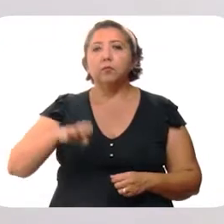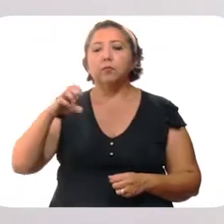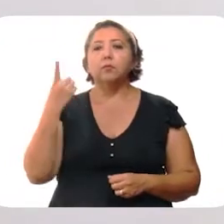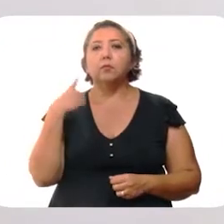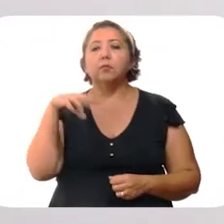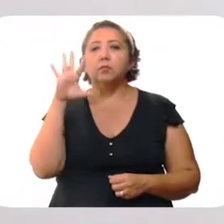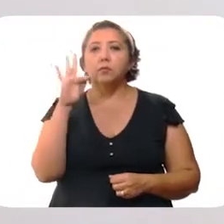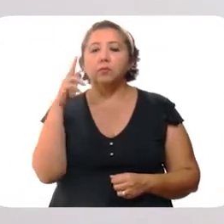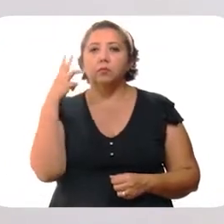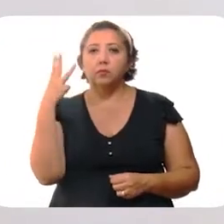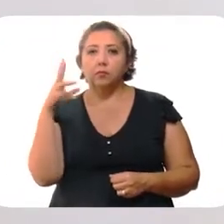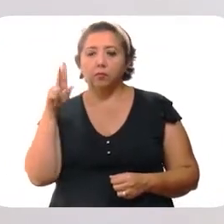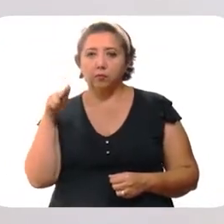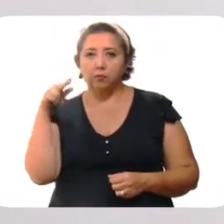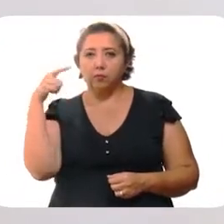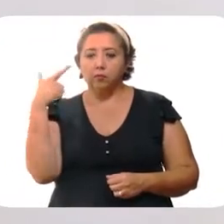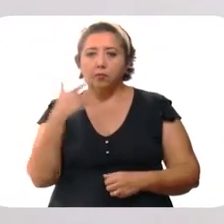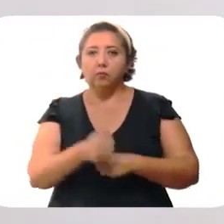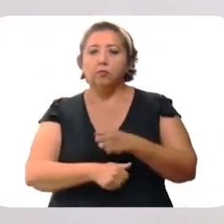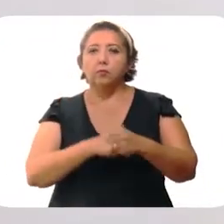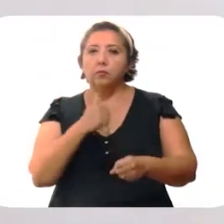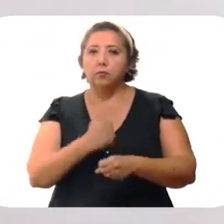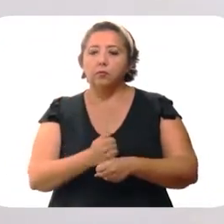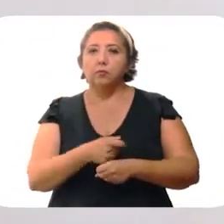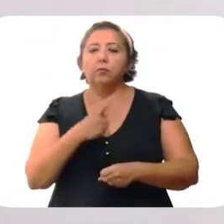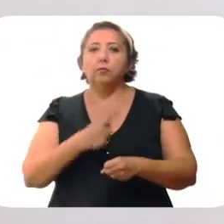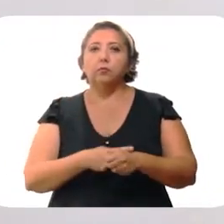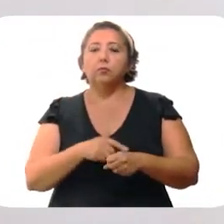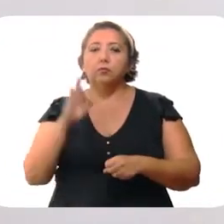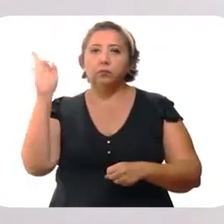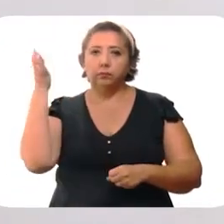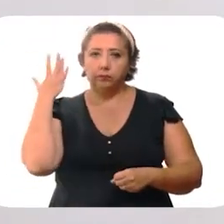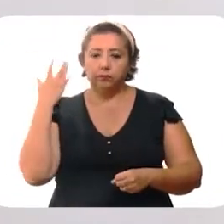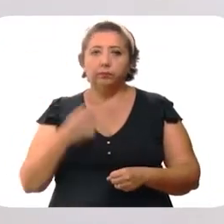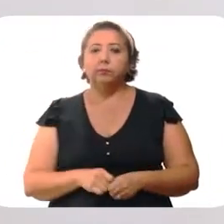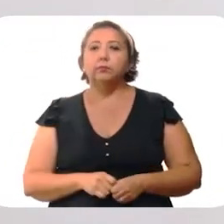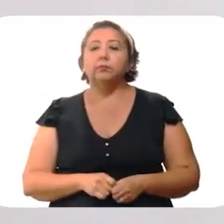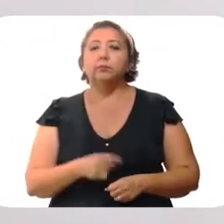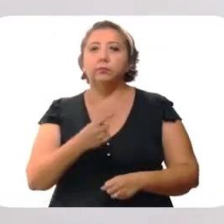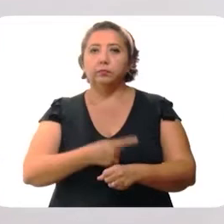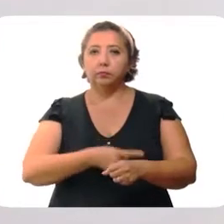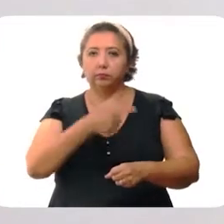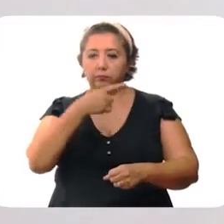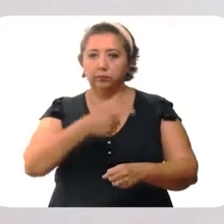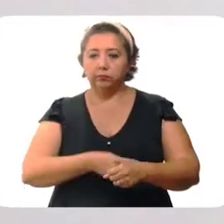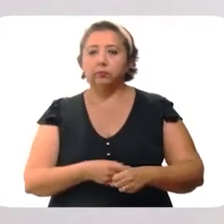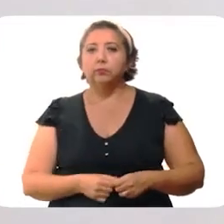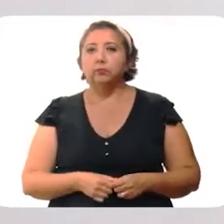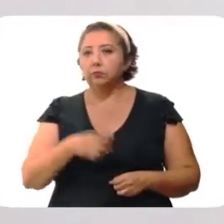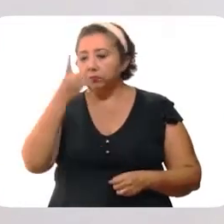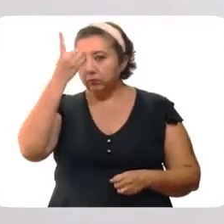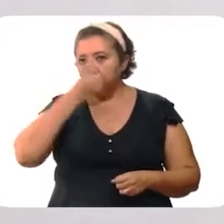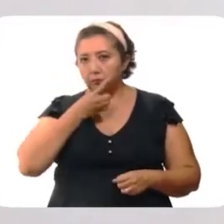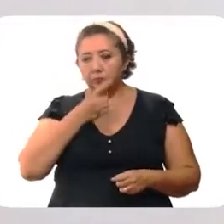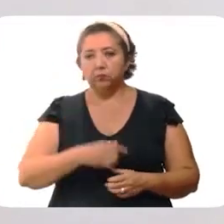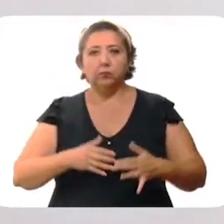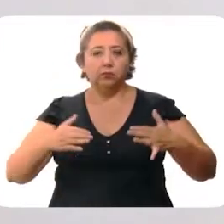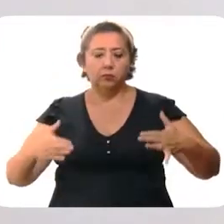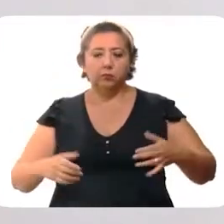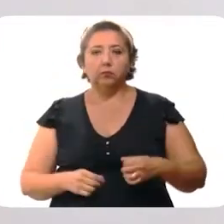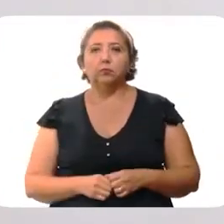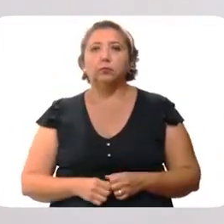de 43 a 87 años. Sus principales enfermedades fueron hipertensión arterial, diabetes mellitus,